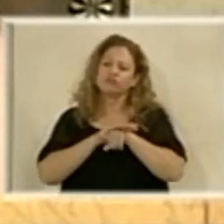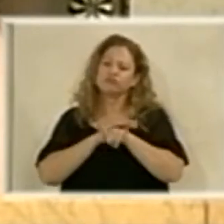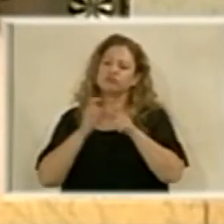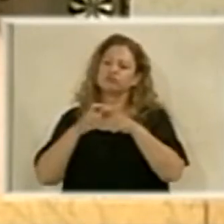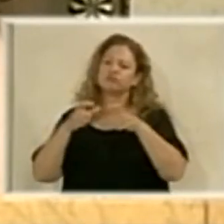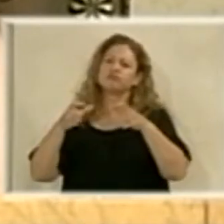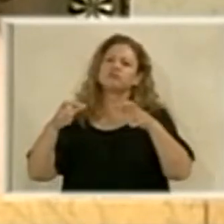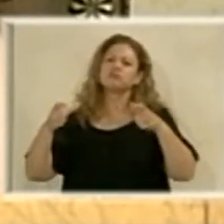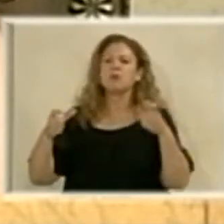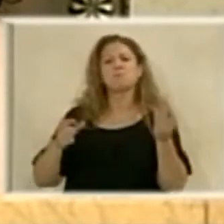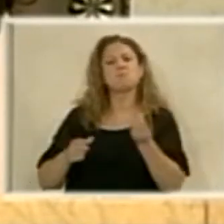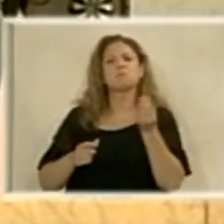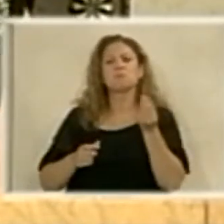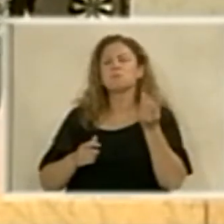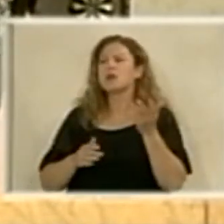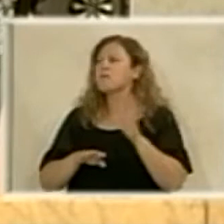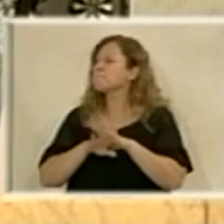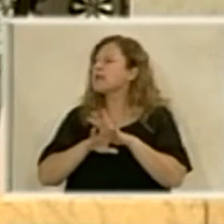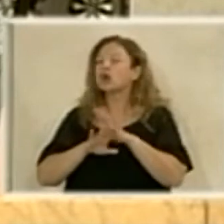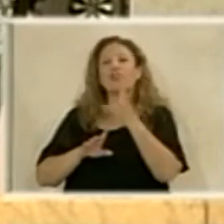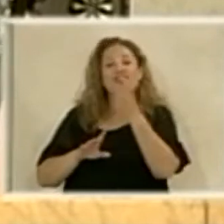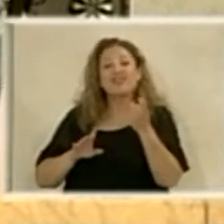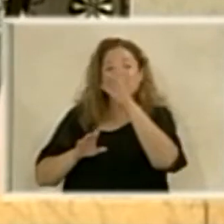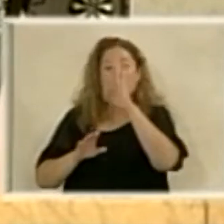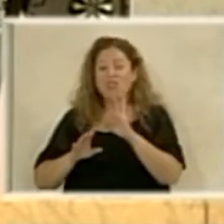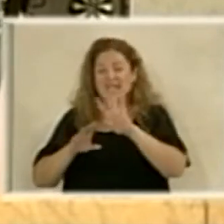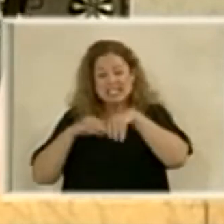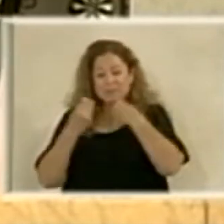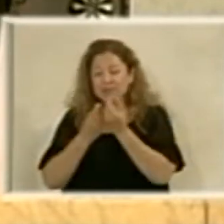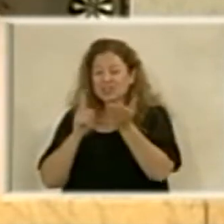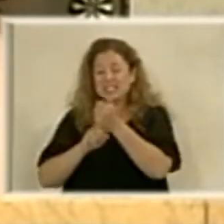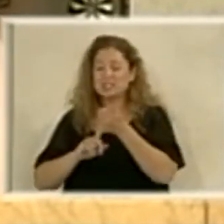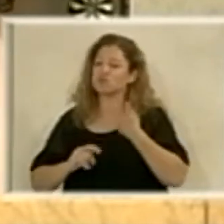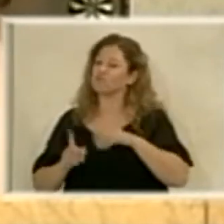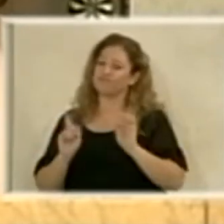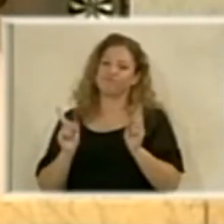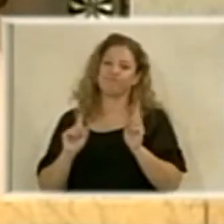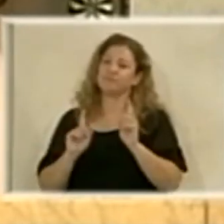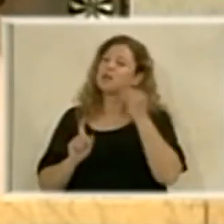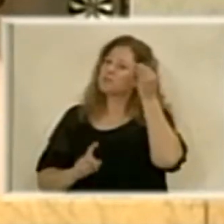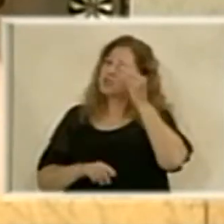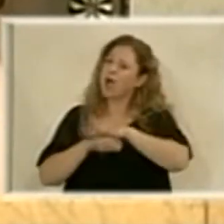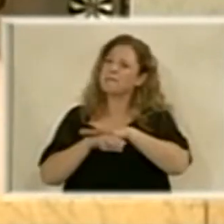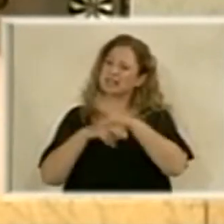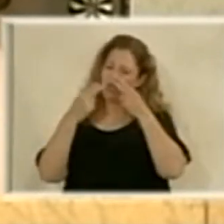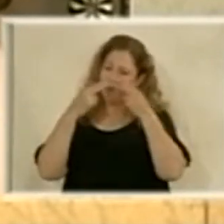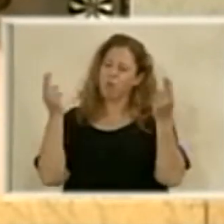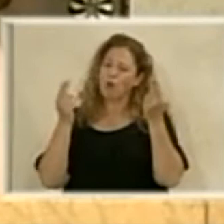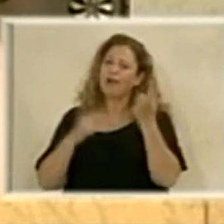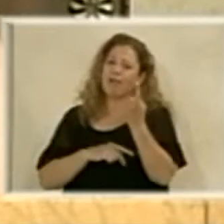va recuperándose, pero que por desgracia no está al 100%, y que creo que la Administración Pública necesita de estas